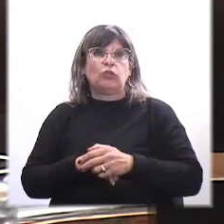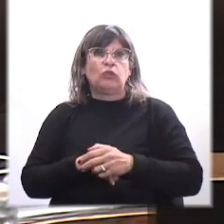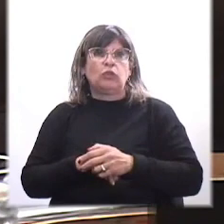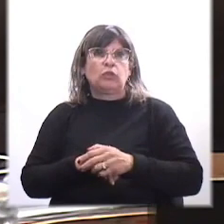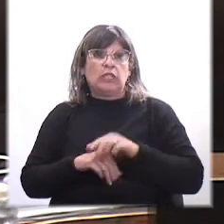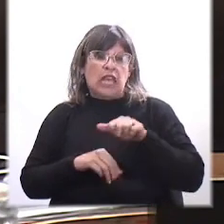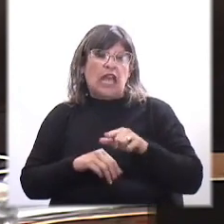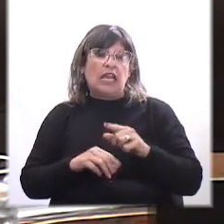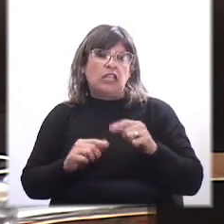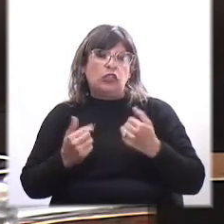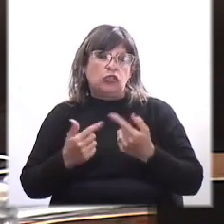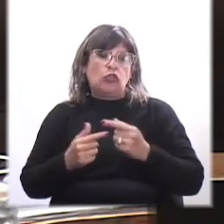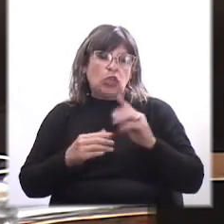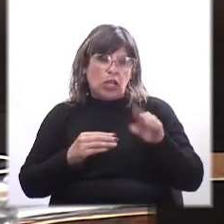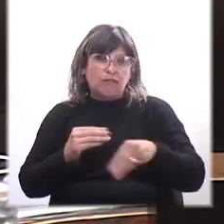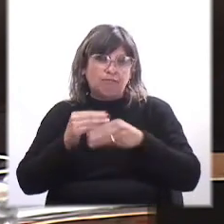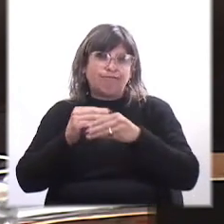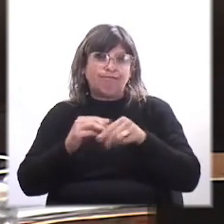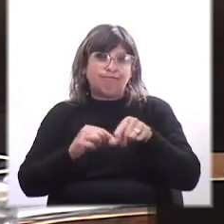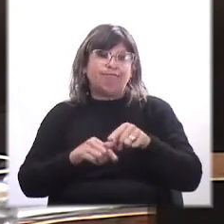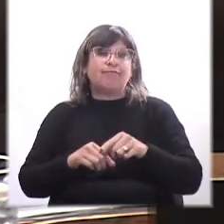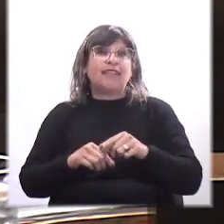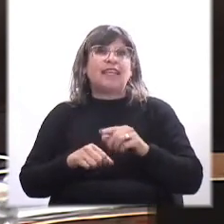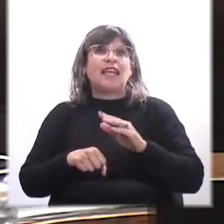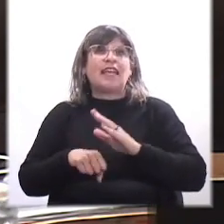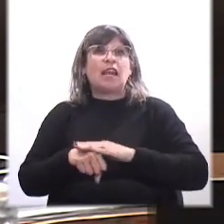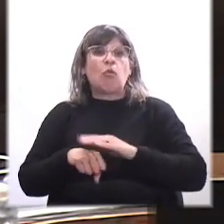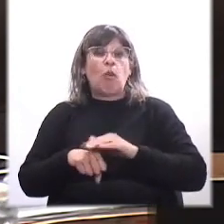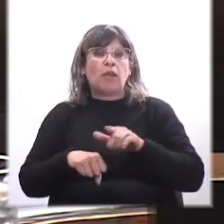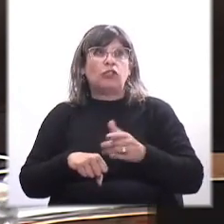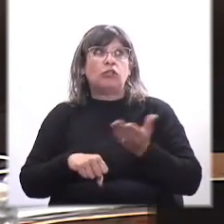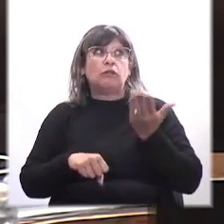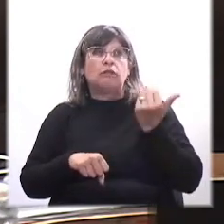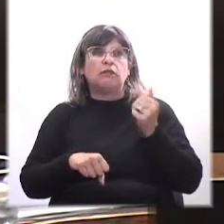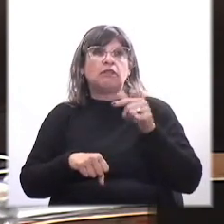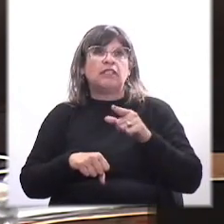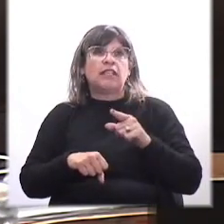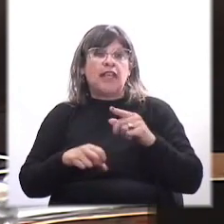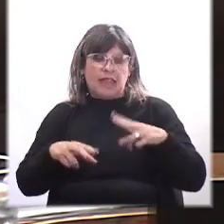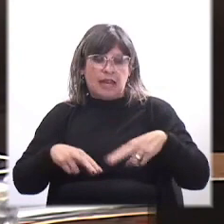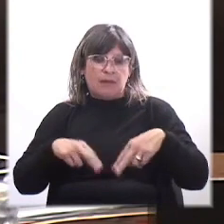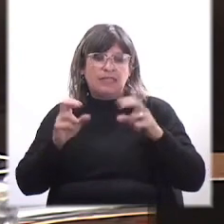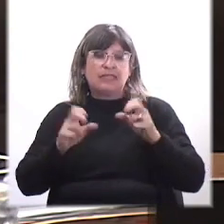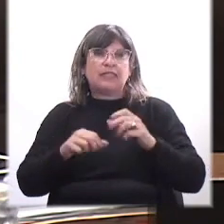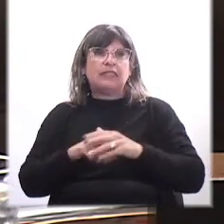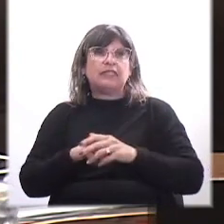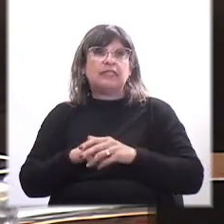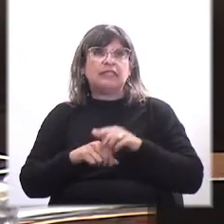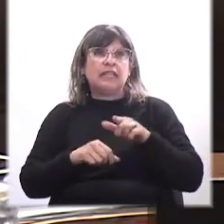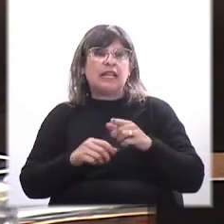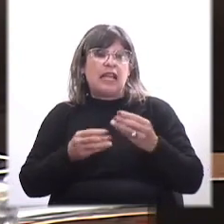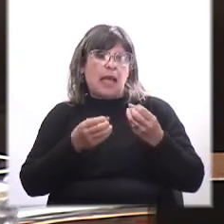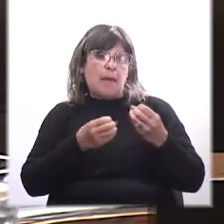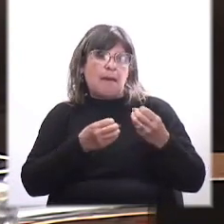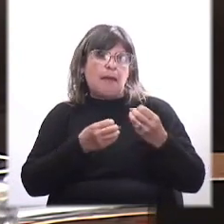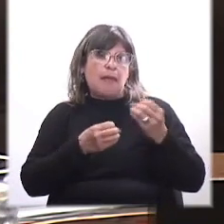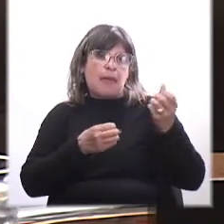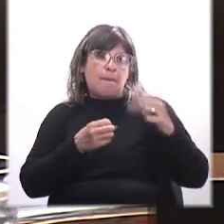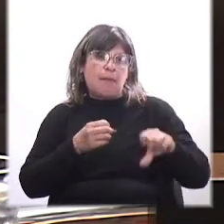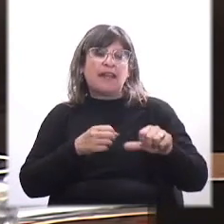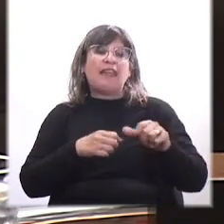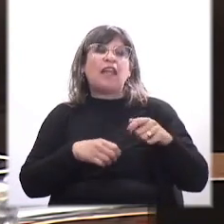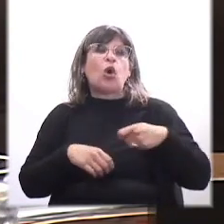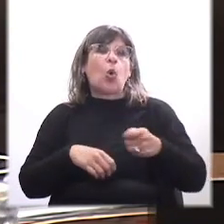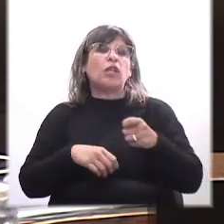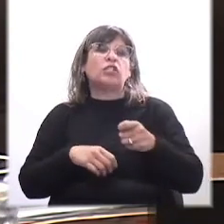a esto también tenemos que sumarle que en el momento de la auditoría, en el caso de perder los juicios que están en